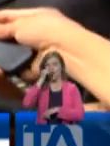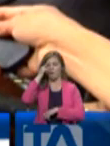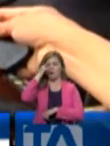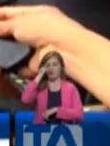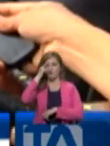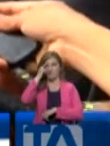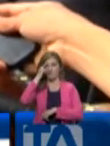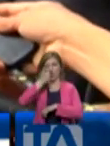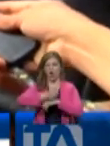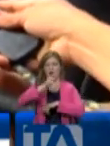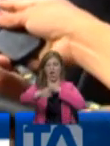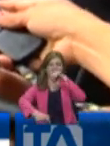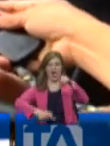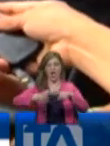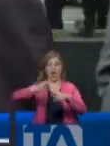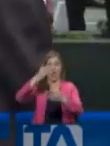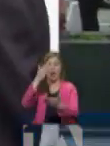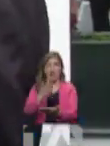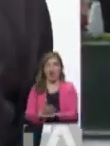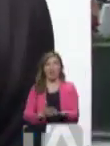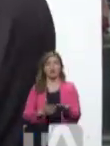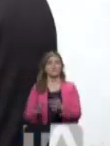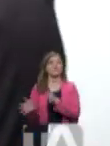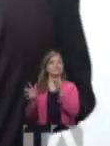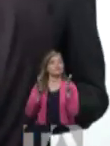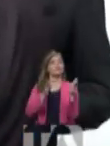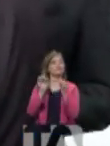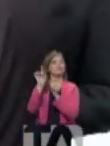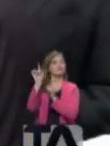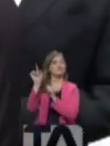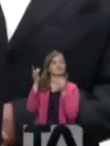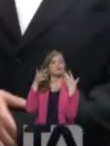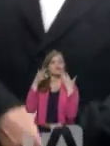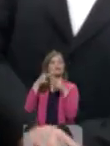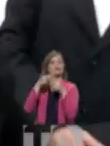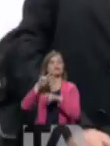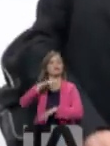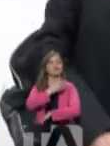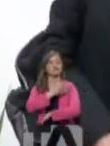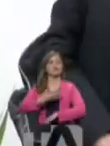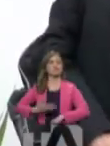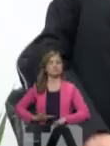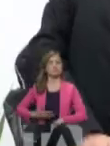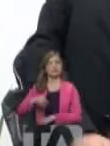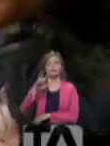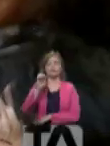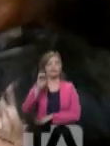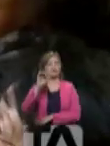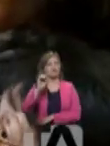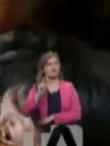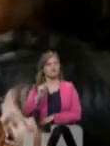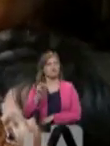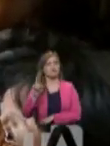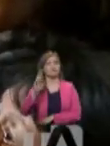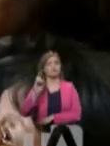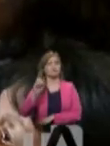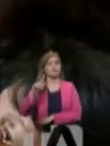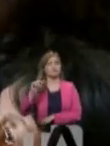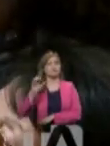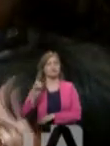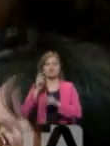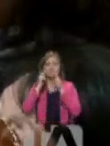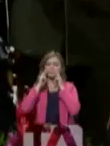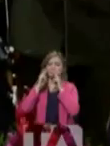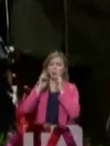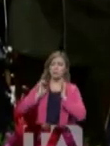menos parcialmente, la dictadura de Correa. Desde Guayaquil llegó el ex vicepresidente León Roldós para reconocer también el esfuerzo